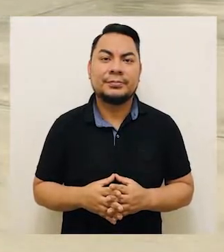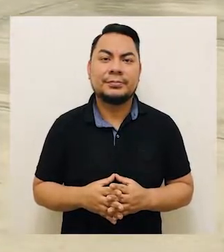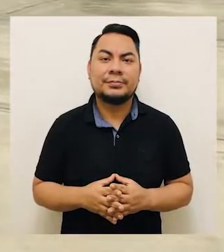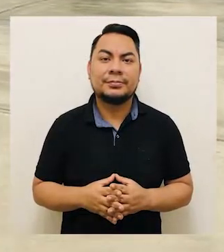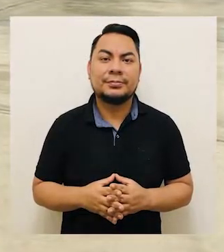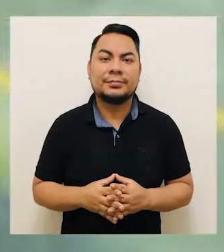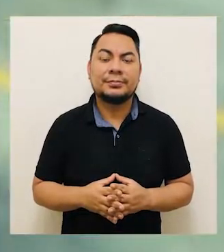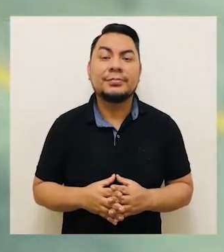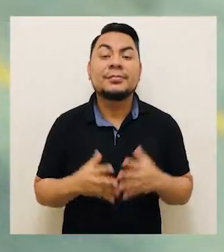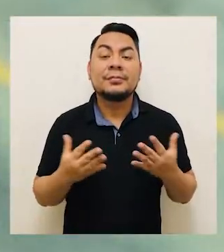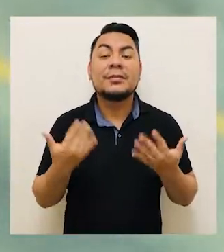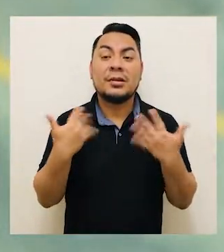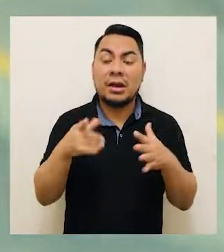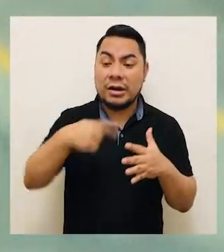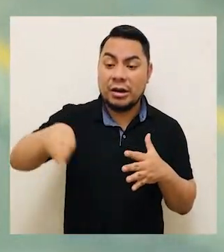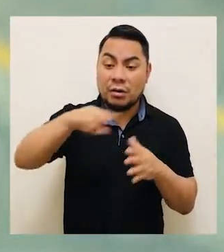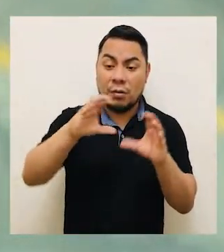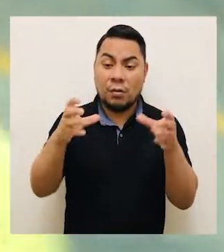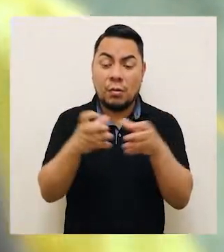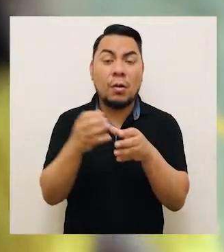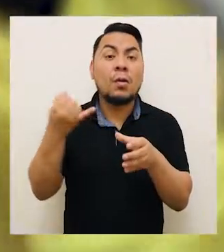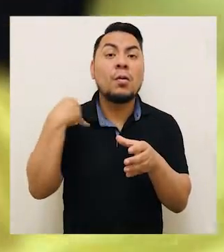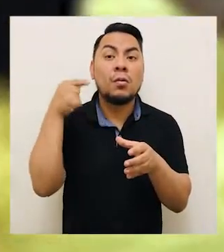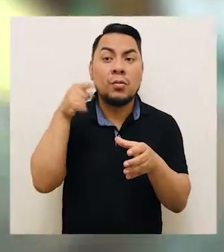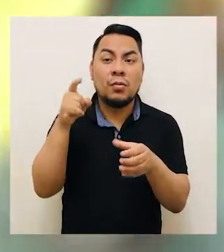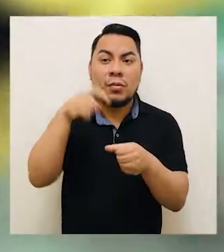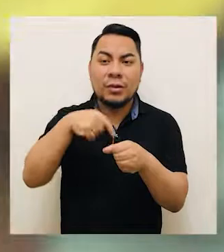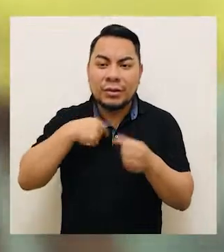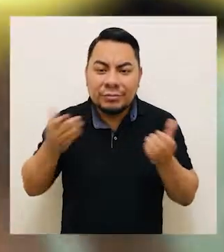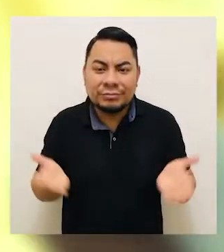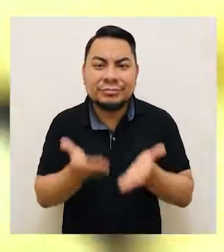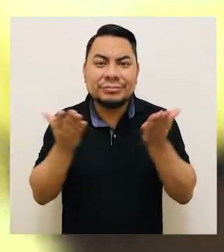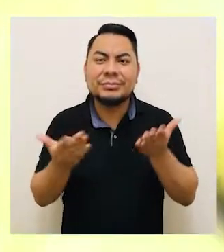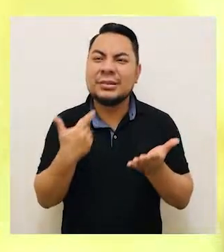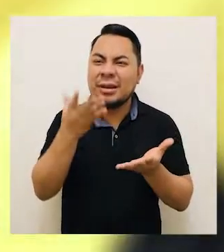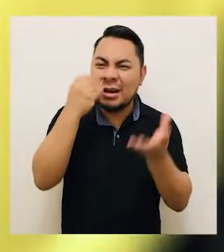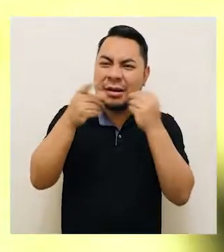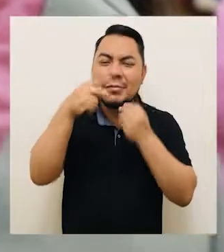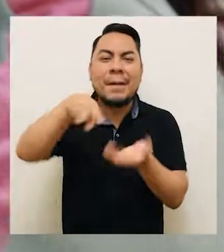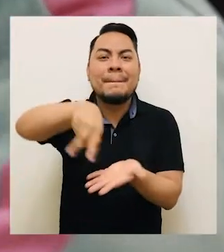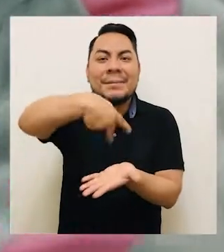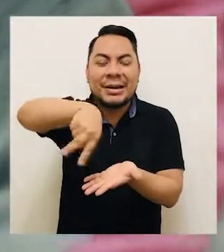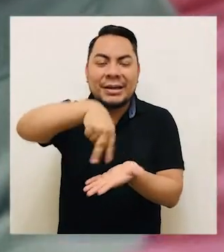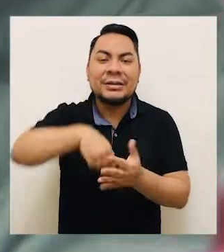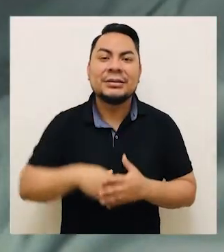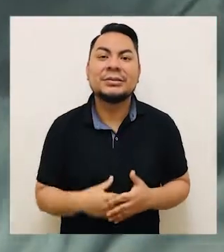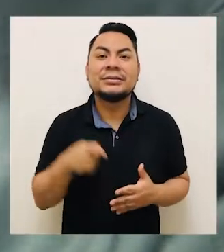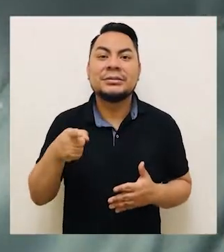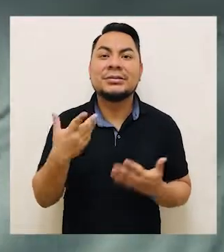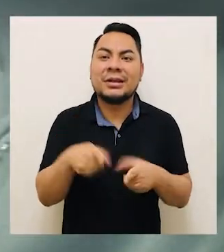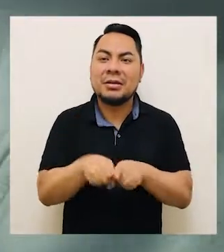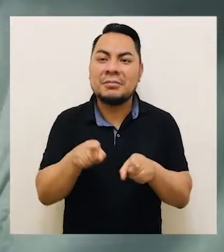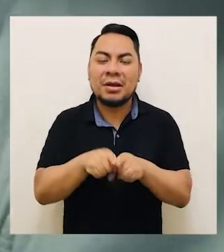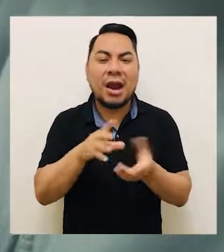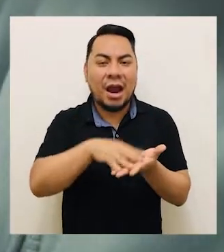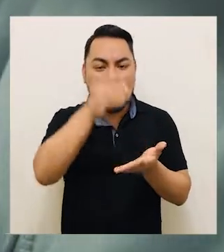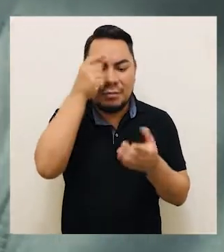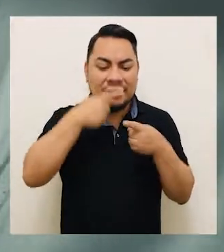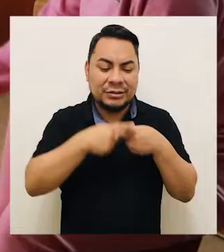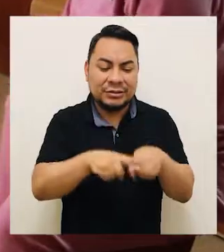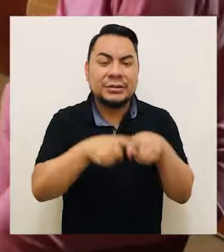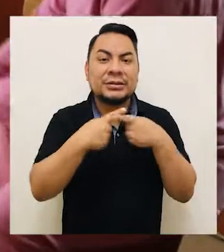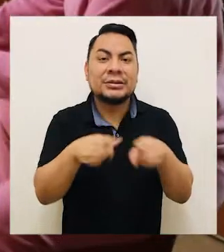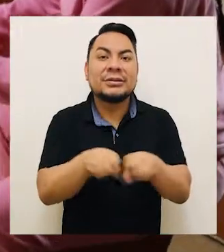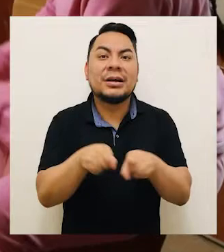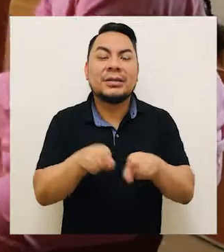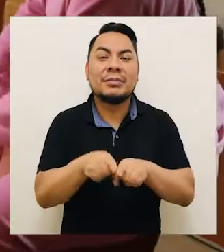Bueno, en este centro juvenil me motivó más lo que es el baile, el tejer y también